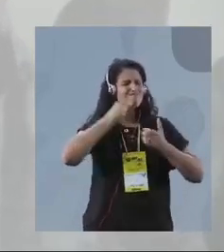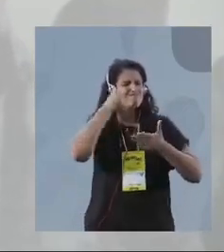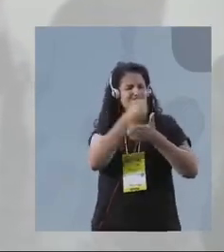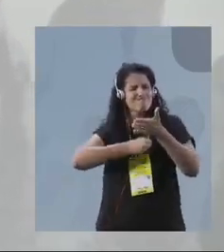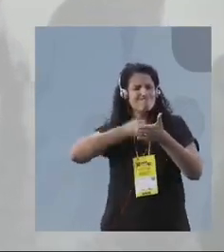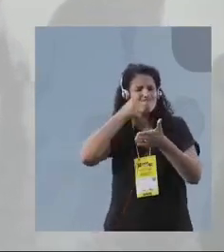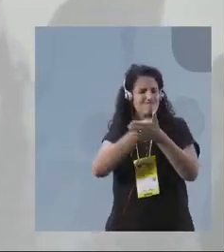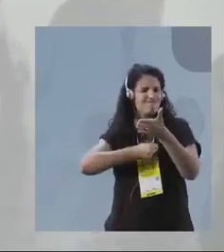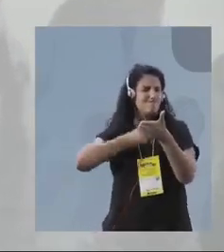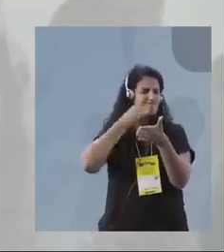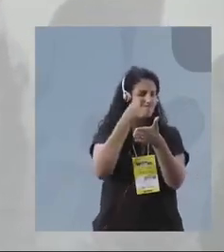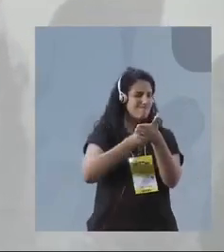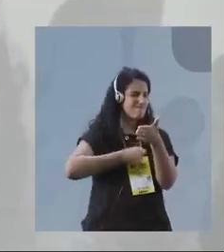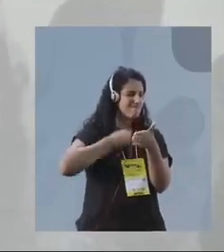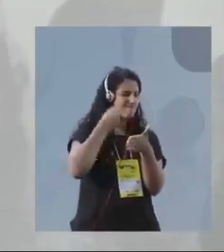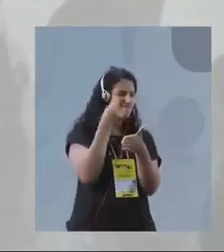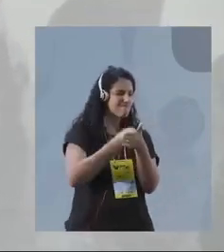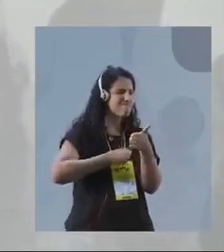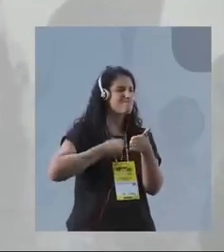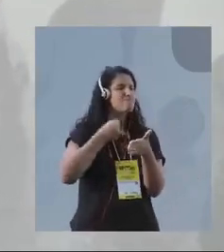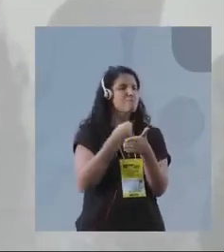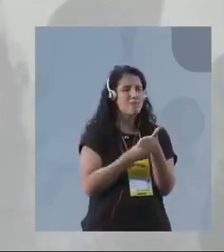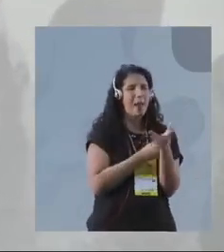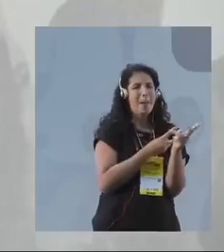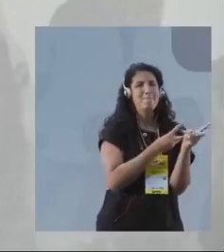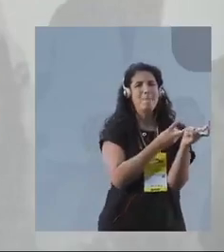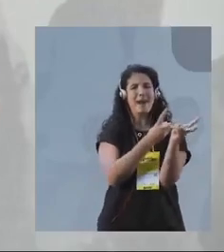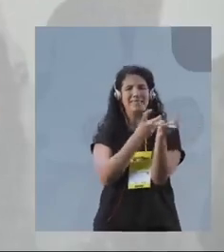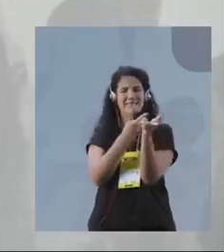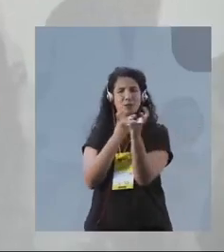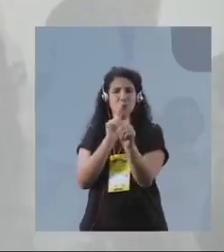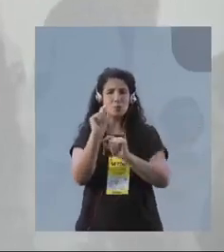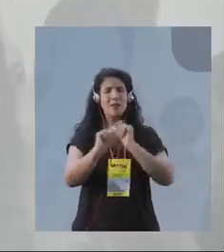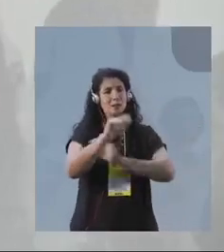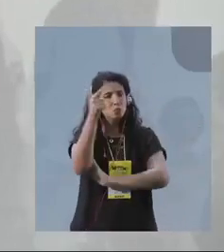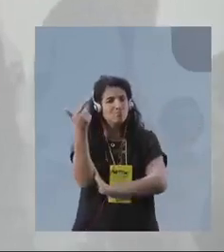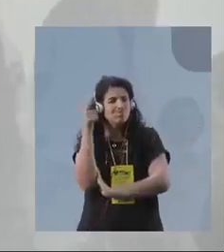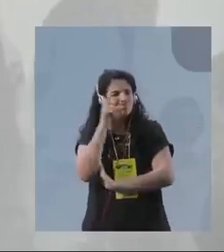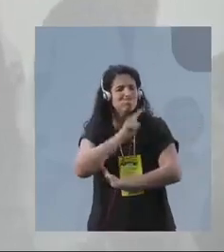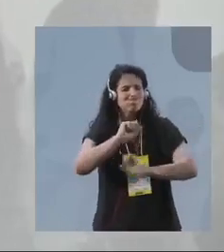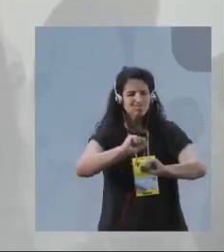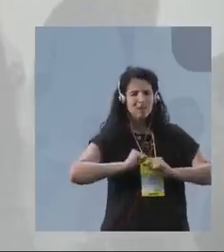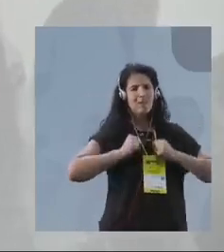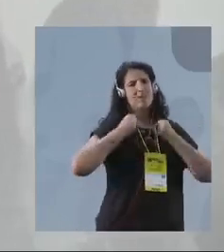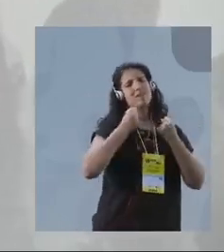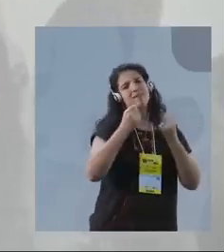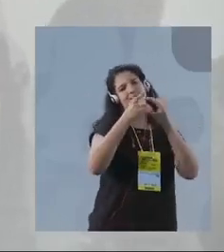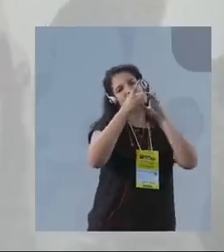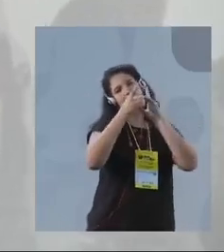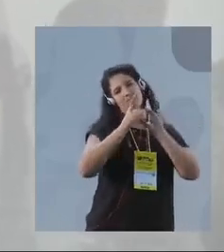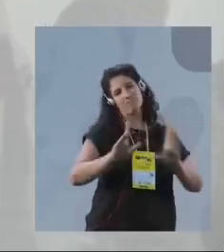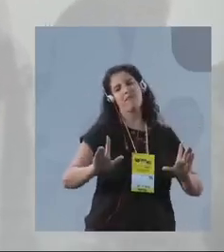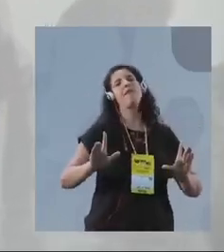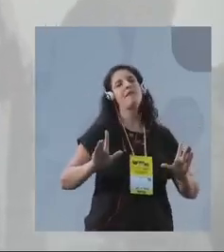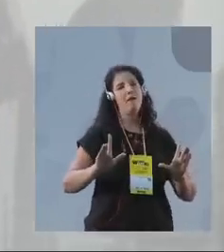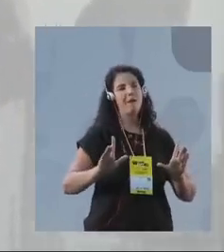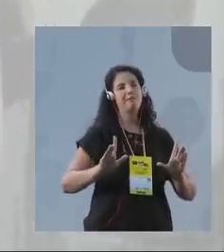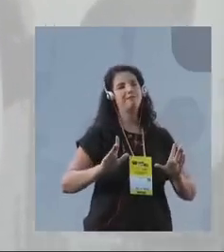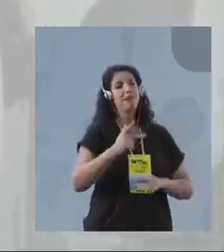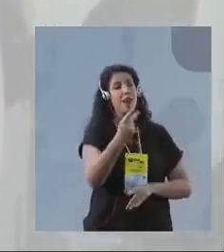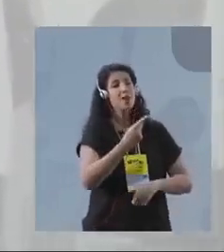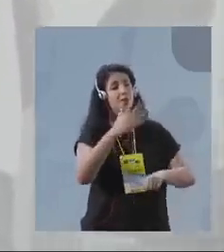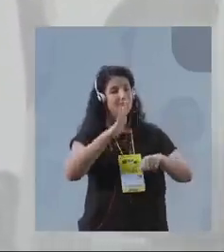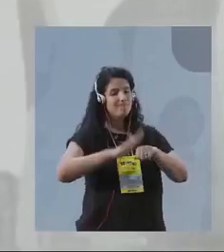la perspectiva de defender la democracia. Lo vamos a hacer con